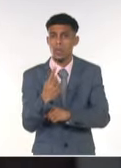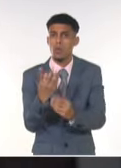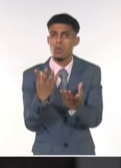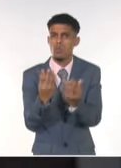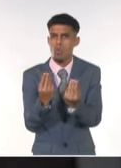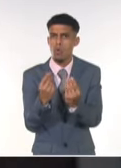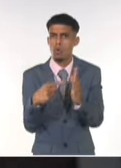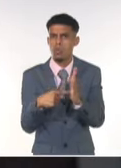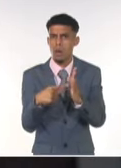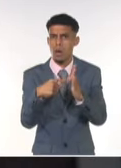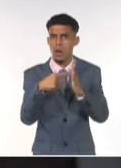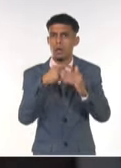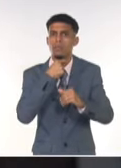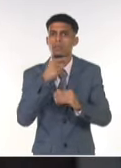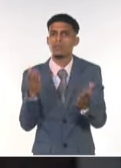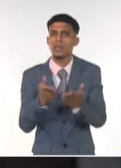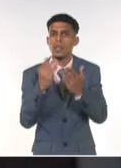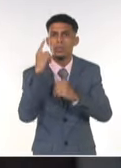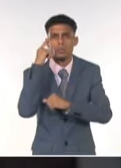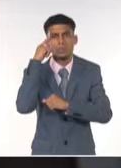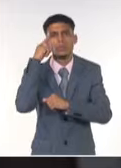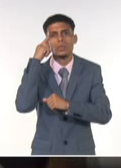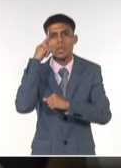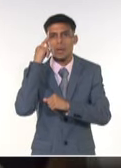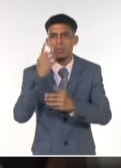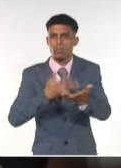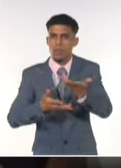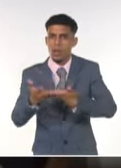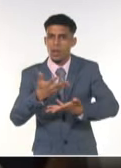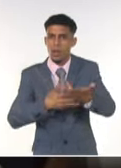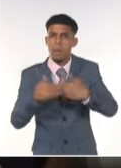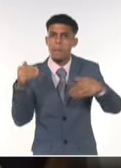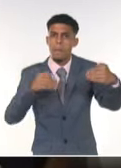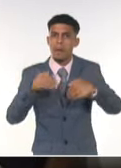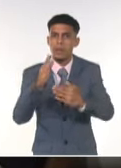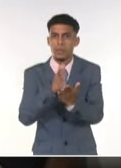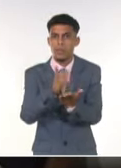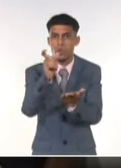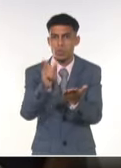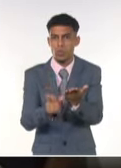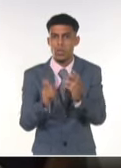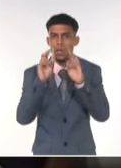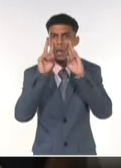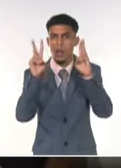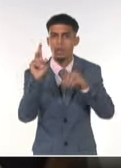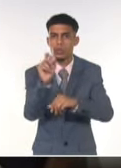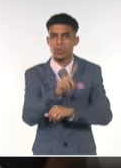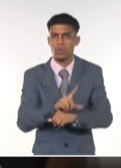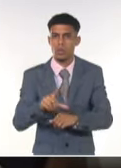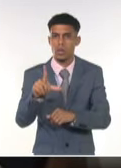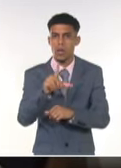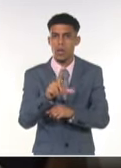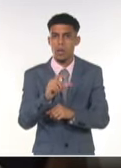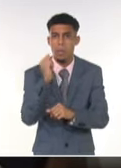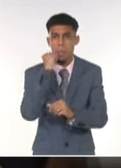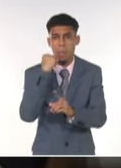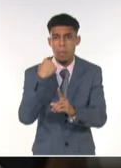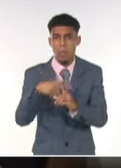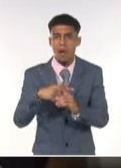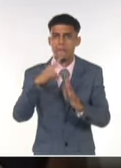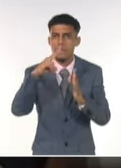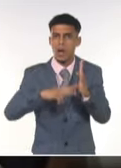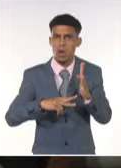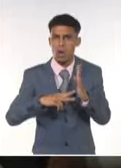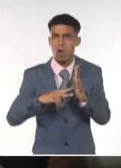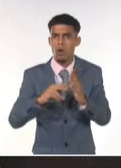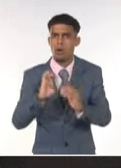aspectos, el desarrollo de un pensamiento crítico, la participación del estudiante en la vida social y la formación de valores como el civismo